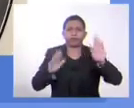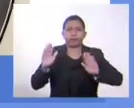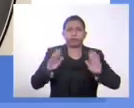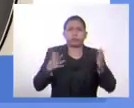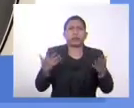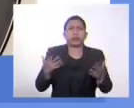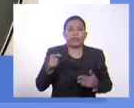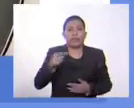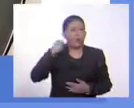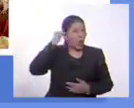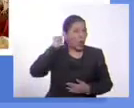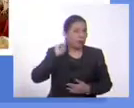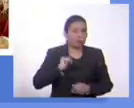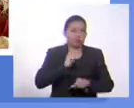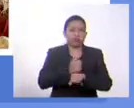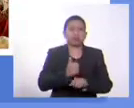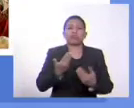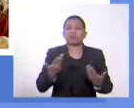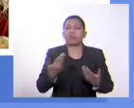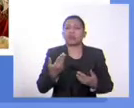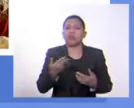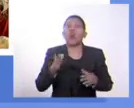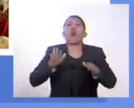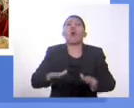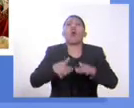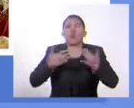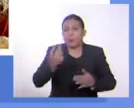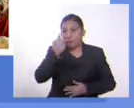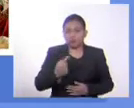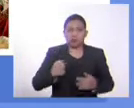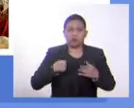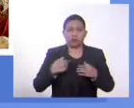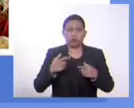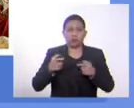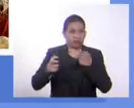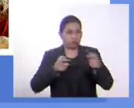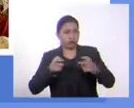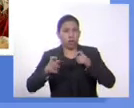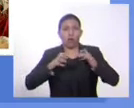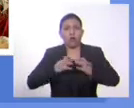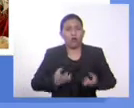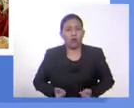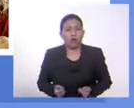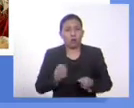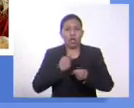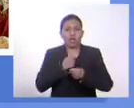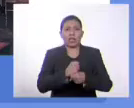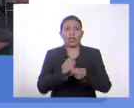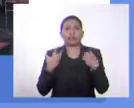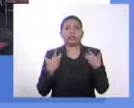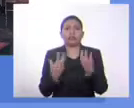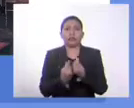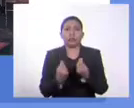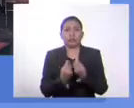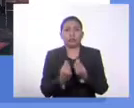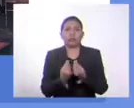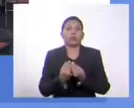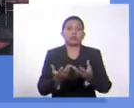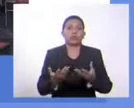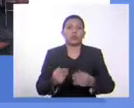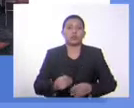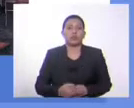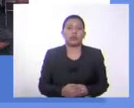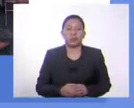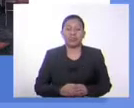debe garantizar en una sociedad la forma de gobierno. Algo muy importante es mencionar pues que Montesquieu hizo